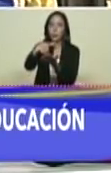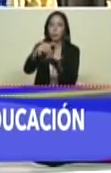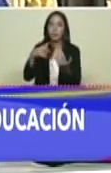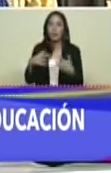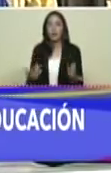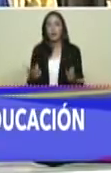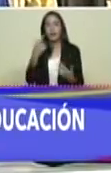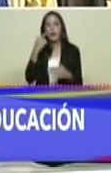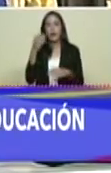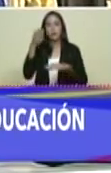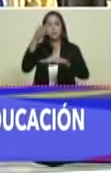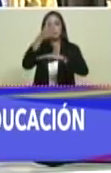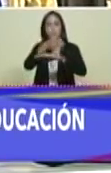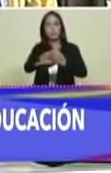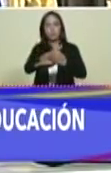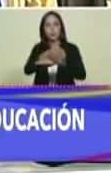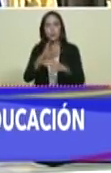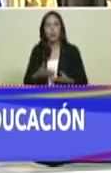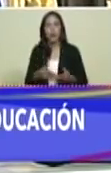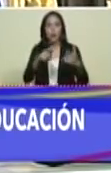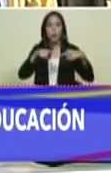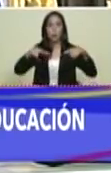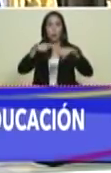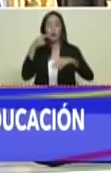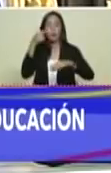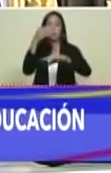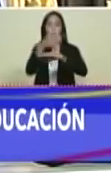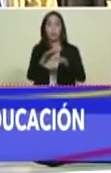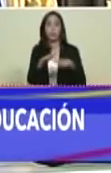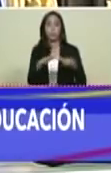hicimos una parada en Estambul, Silvia, ¿verdad?